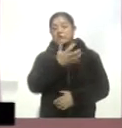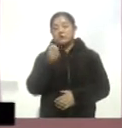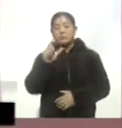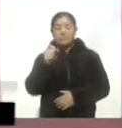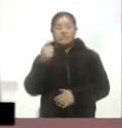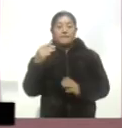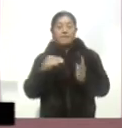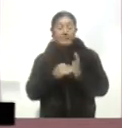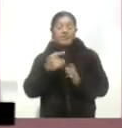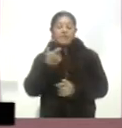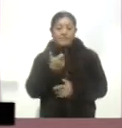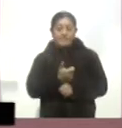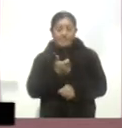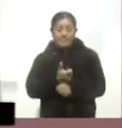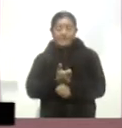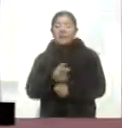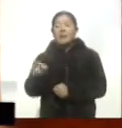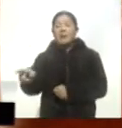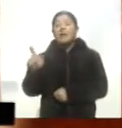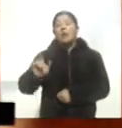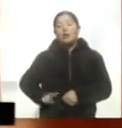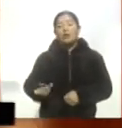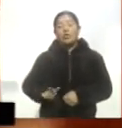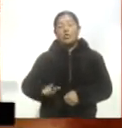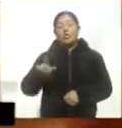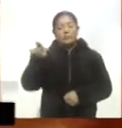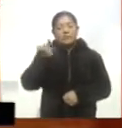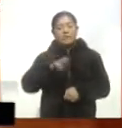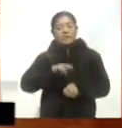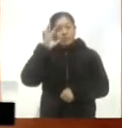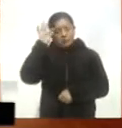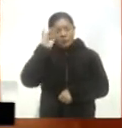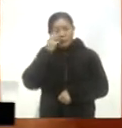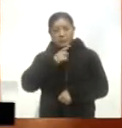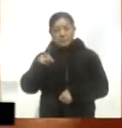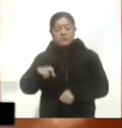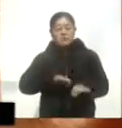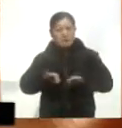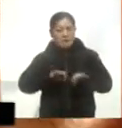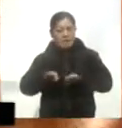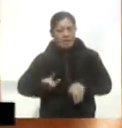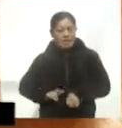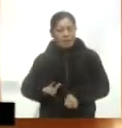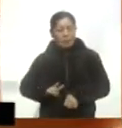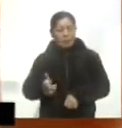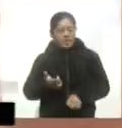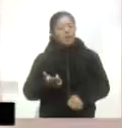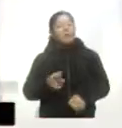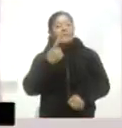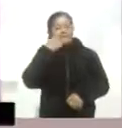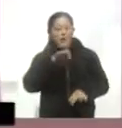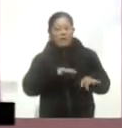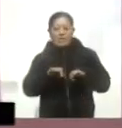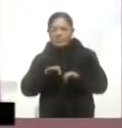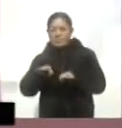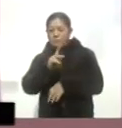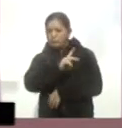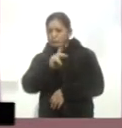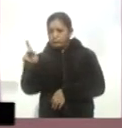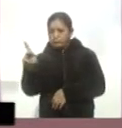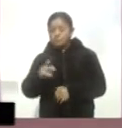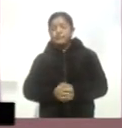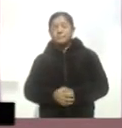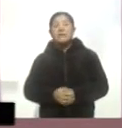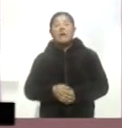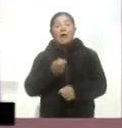46.520.000 pesos, Marco Mena señaló que el gobierno del estado trabaja para mantener las estadísticas positivas en empleo formal. Con el apoyo que